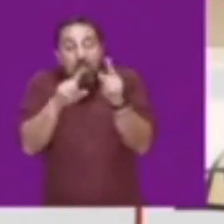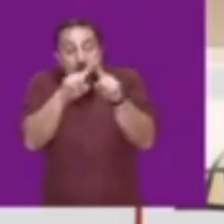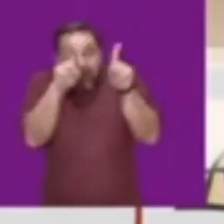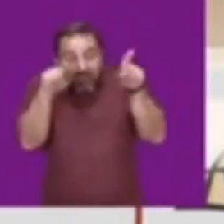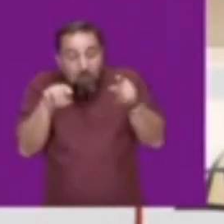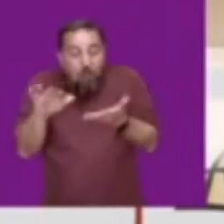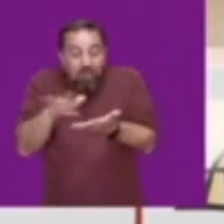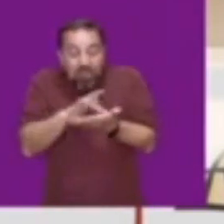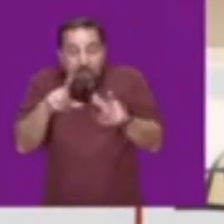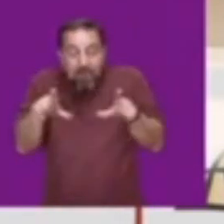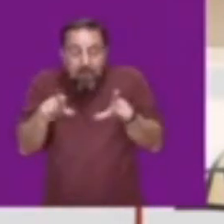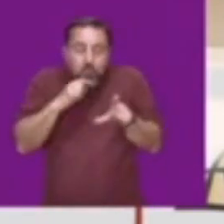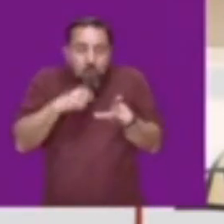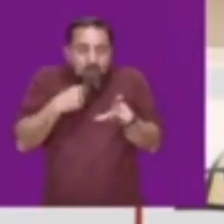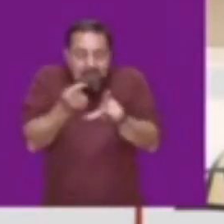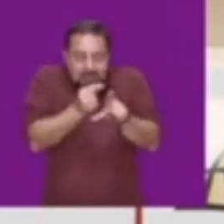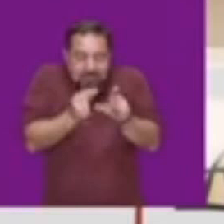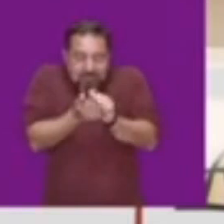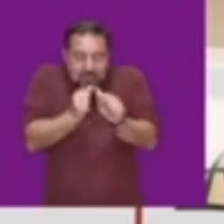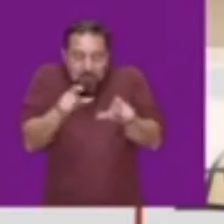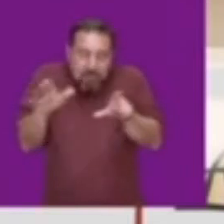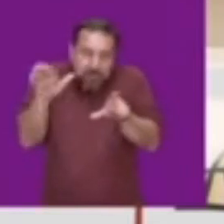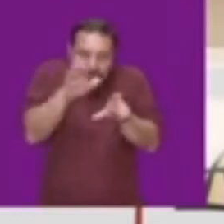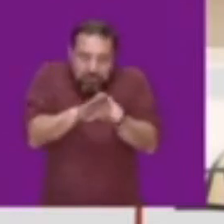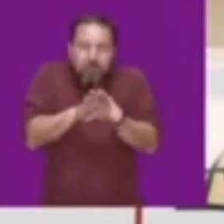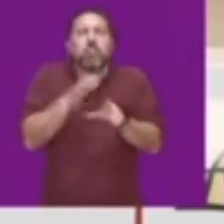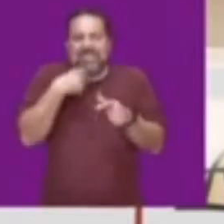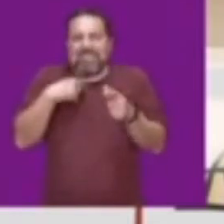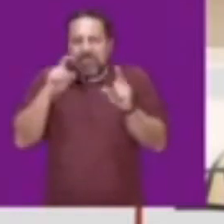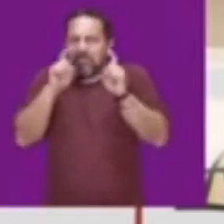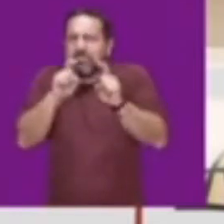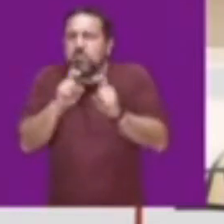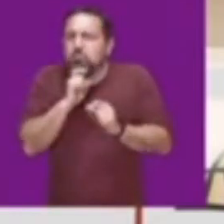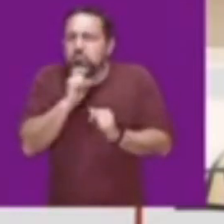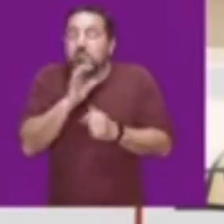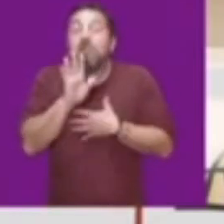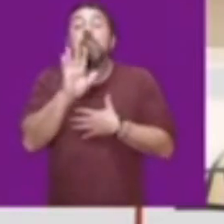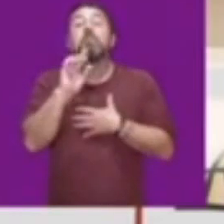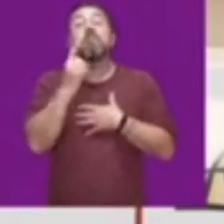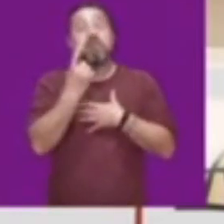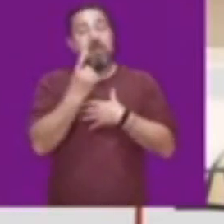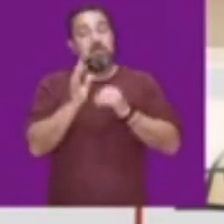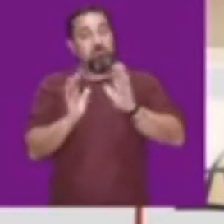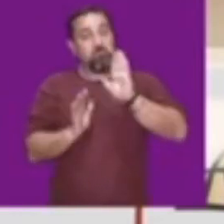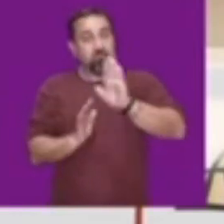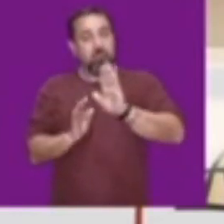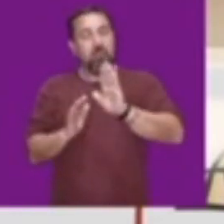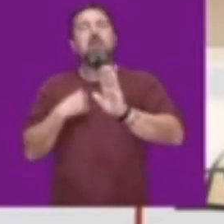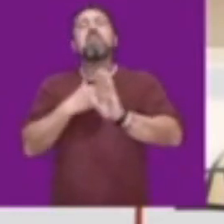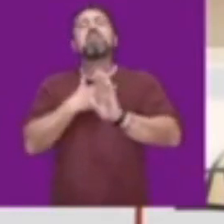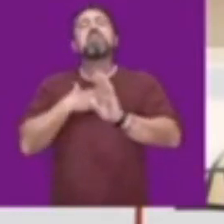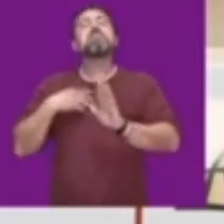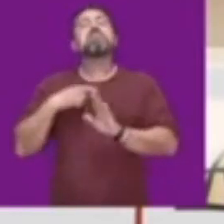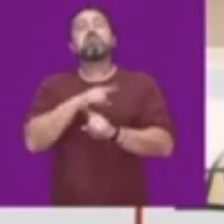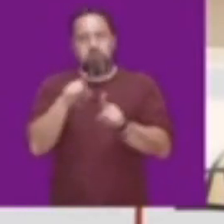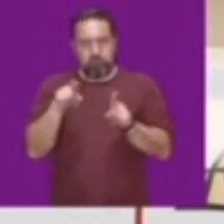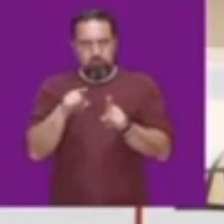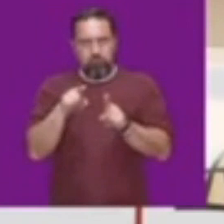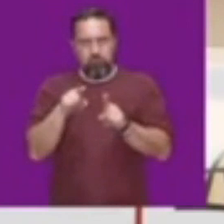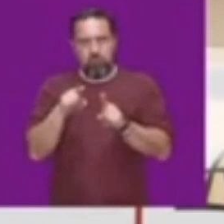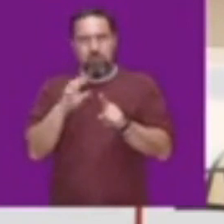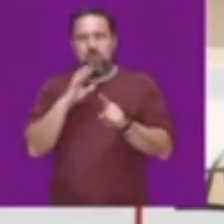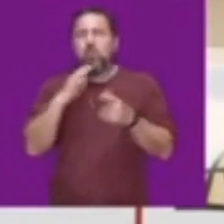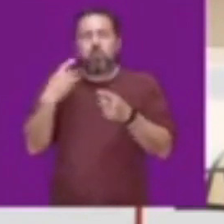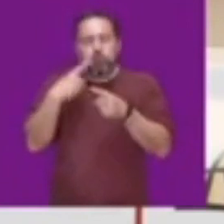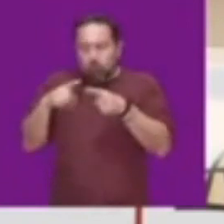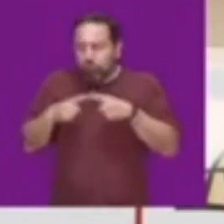ordenador. ¿Queréis que os enseñe cómo hacerlo? Muy bien, os lo voy a enseñar, pero antes quiero que empecéis a